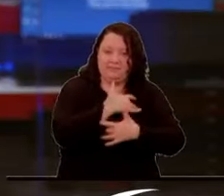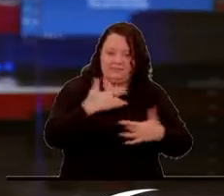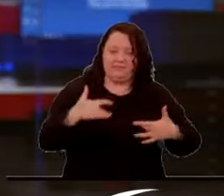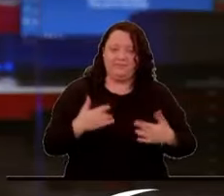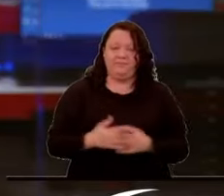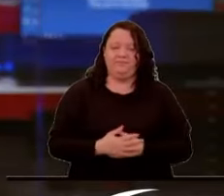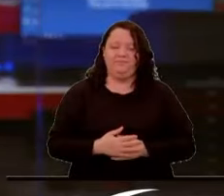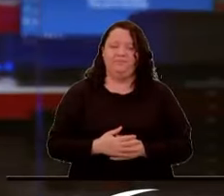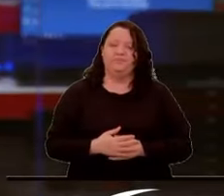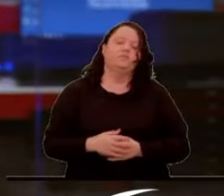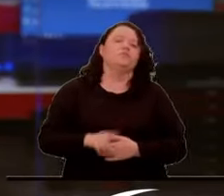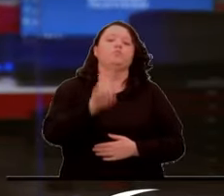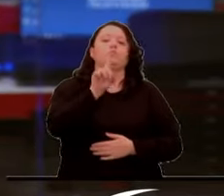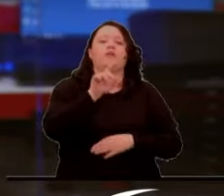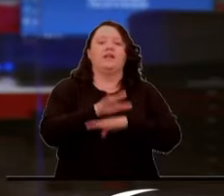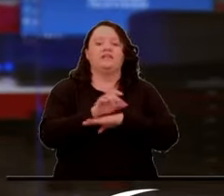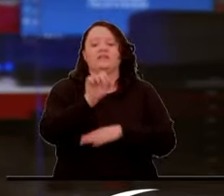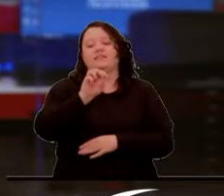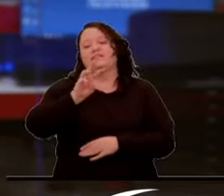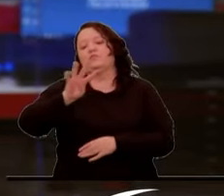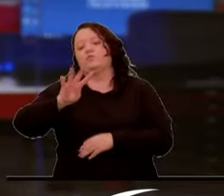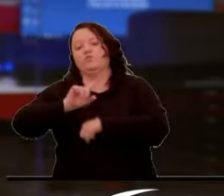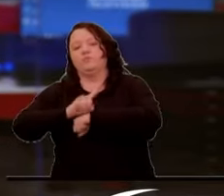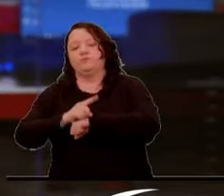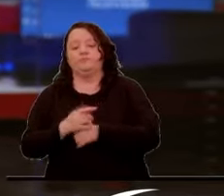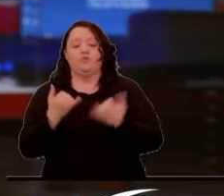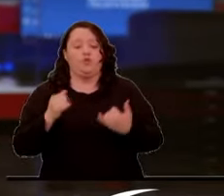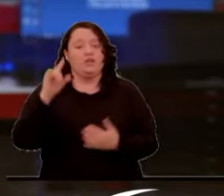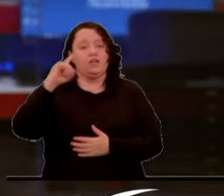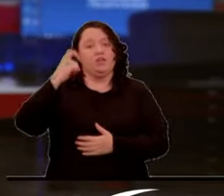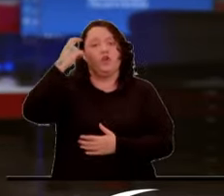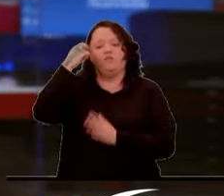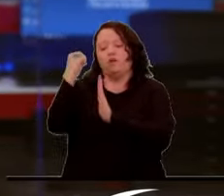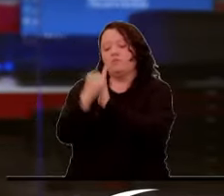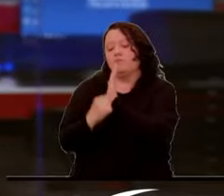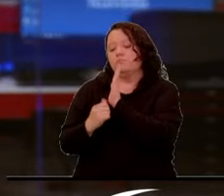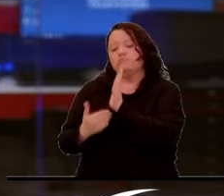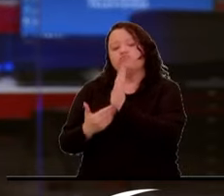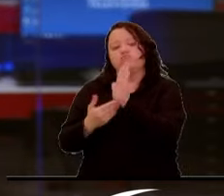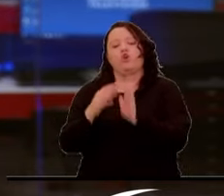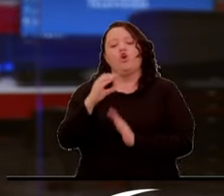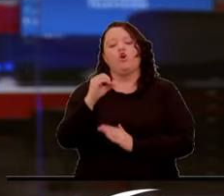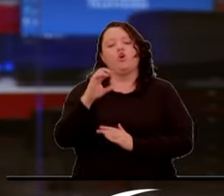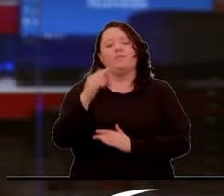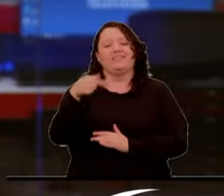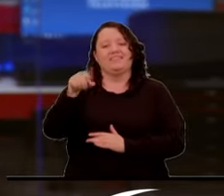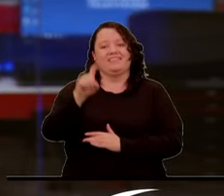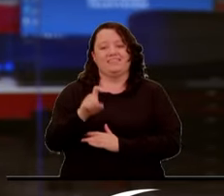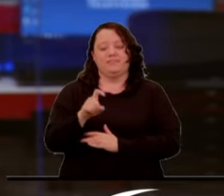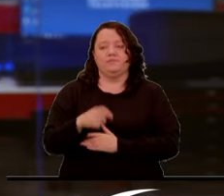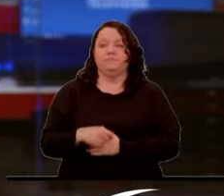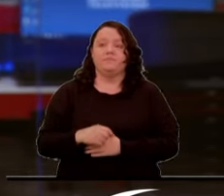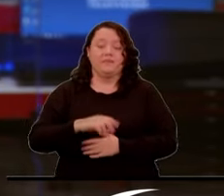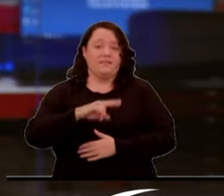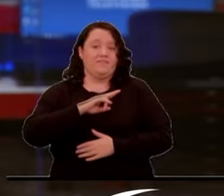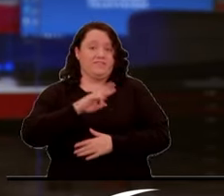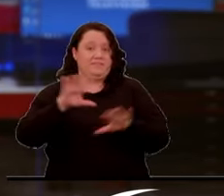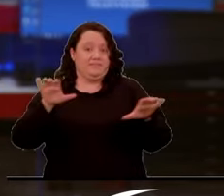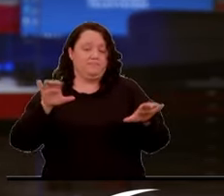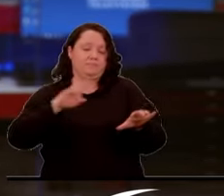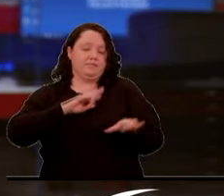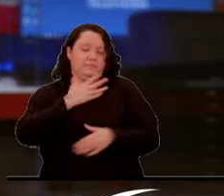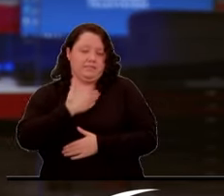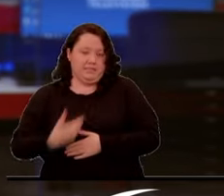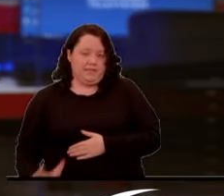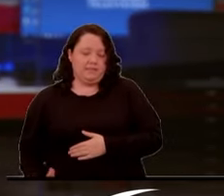una de la tarde 34 minutos hoy el gobierno presentó la agenda de la cop 16 durante el acto la vicepresidenta y el canciller